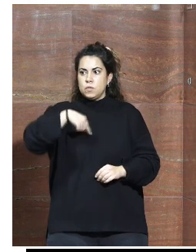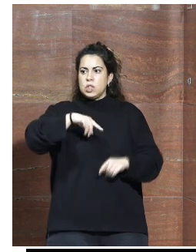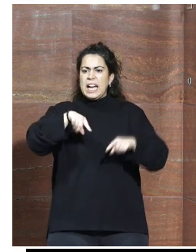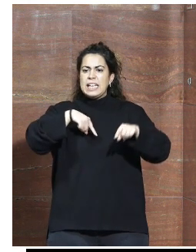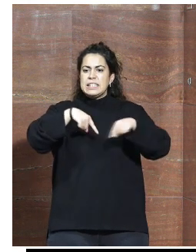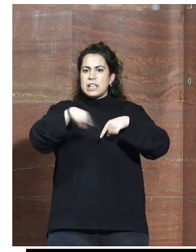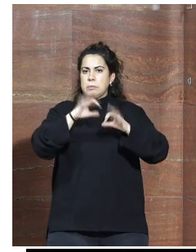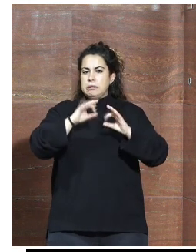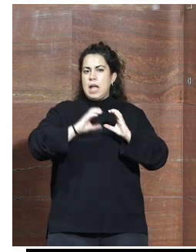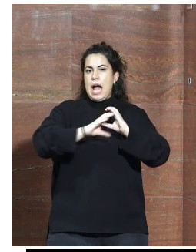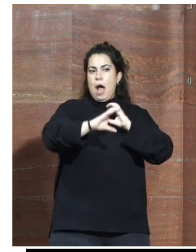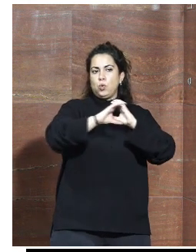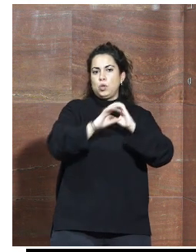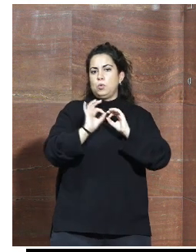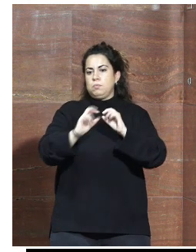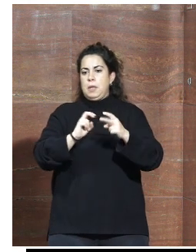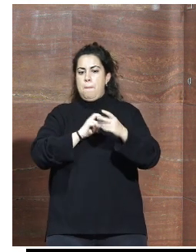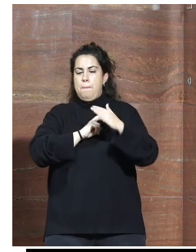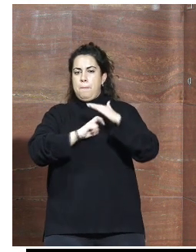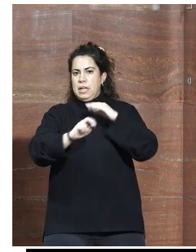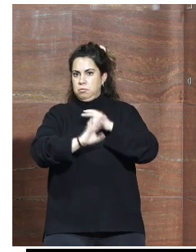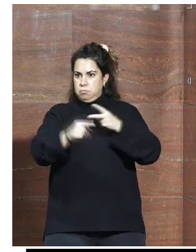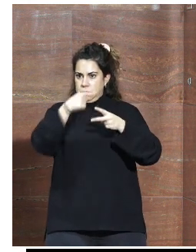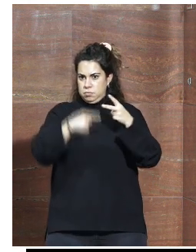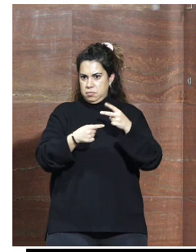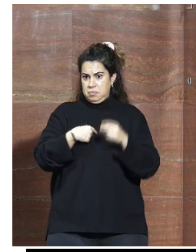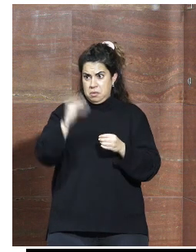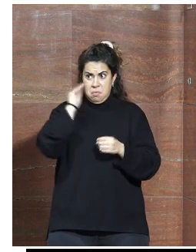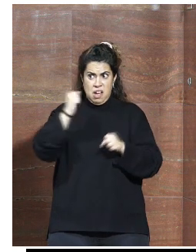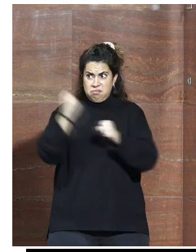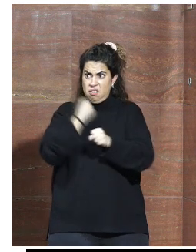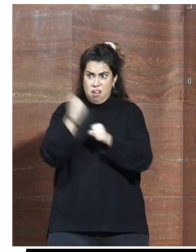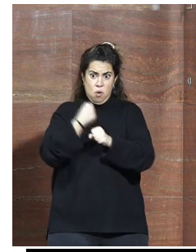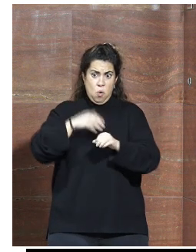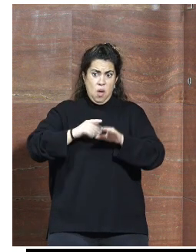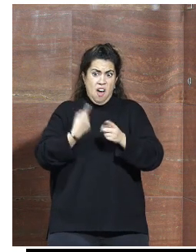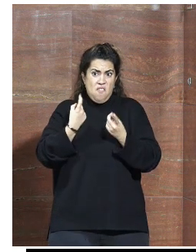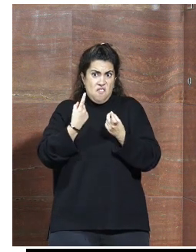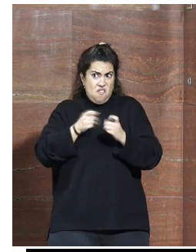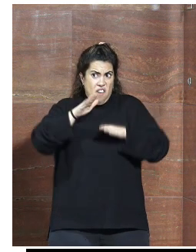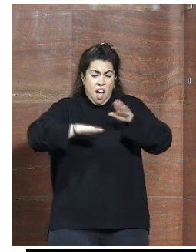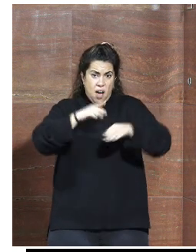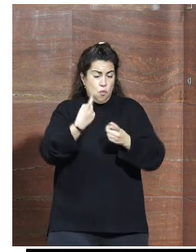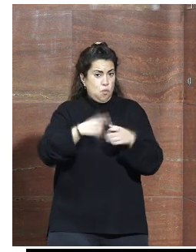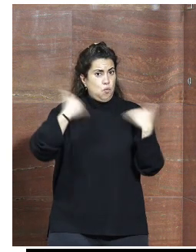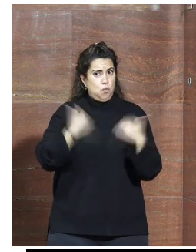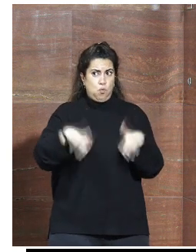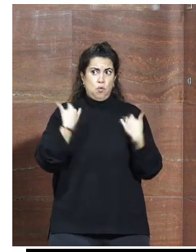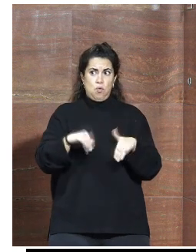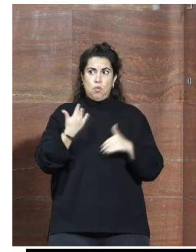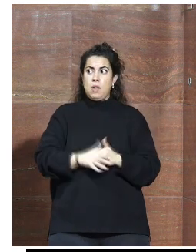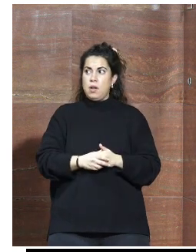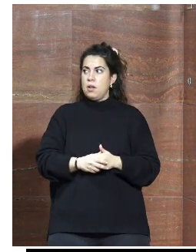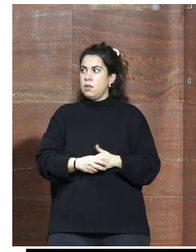en autobús y metro, y vamos, tenemos trabajo de aquí a los próximos 100 años. O sea que con todo esto que has comentado tú, claro, es